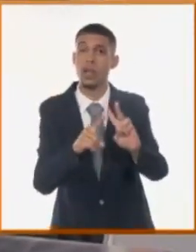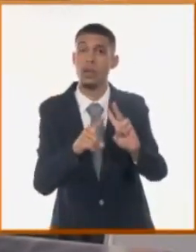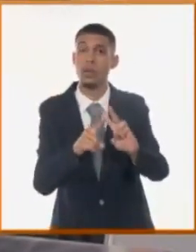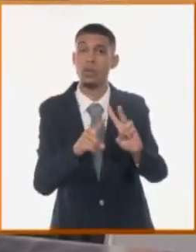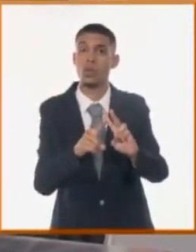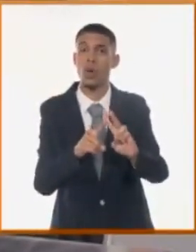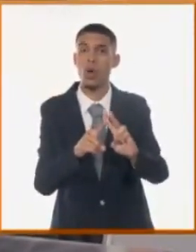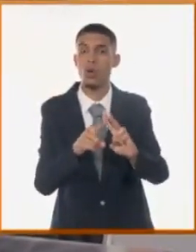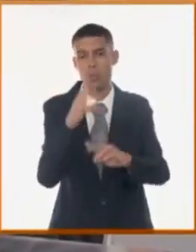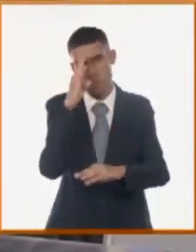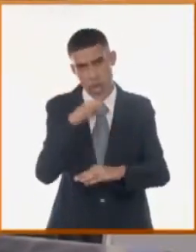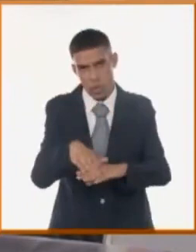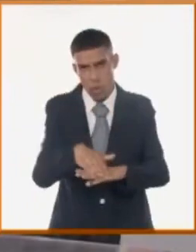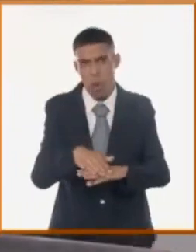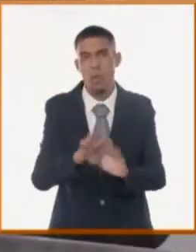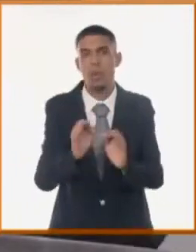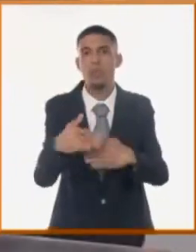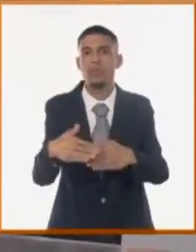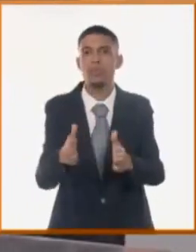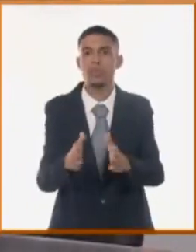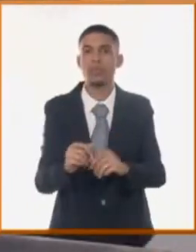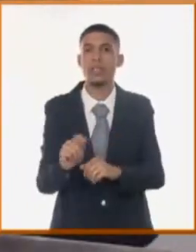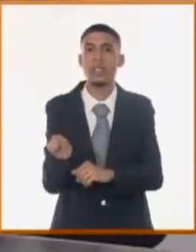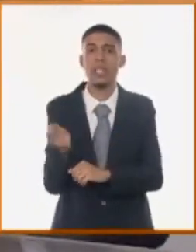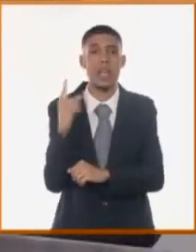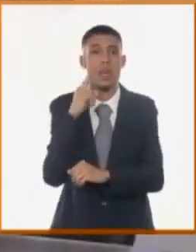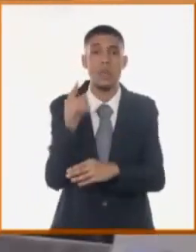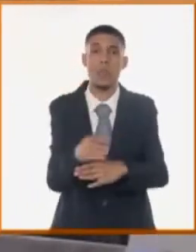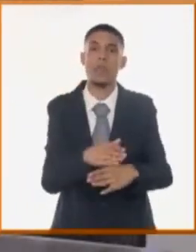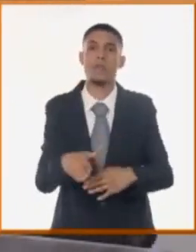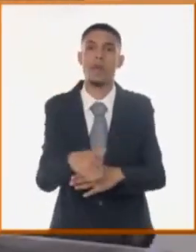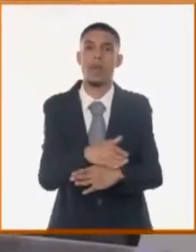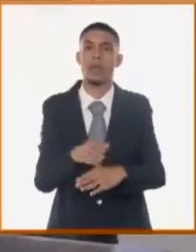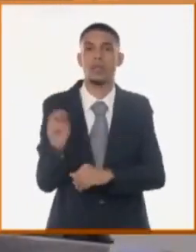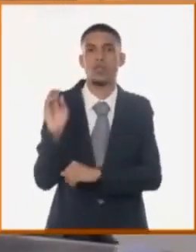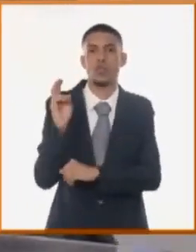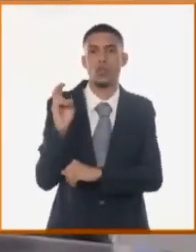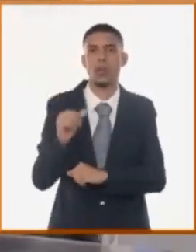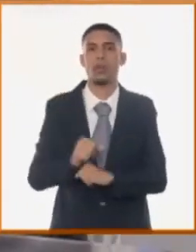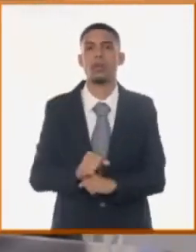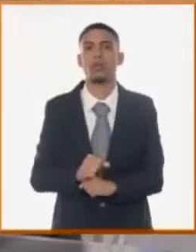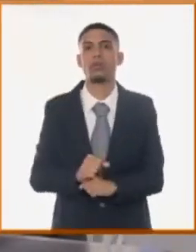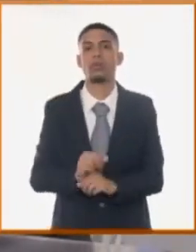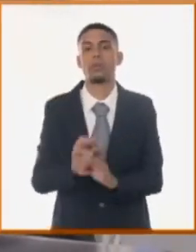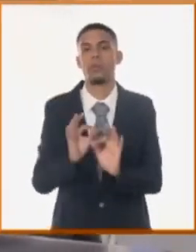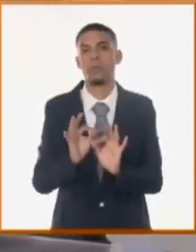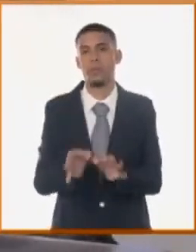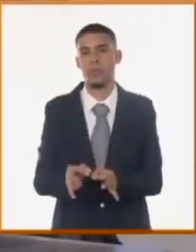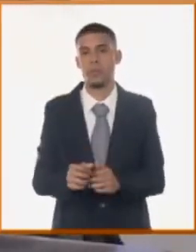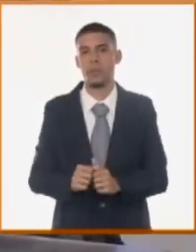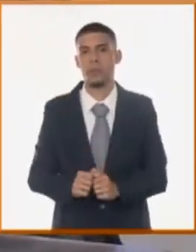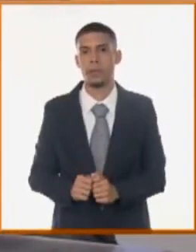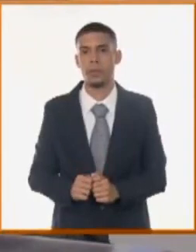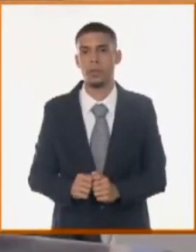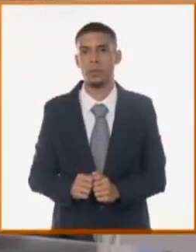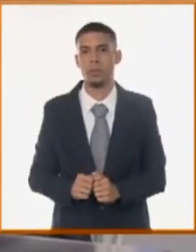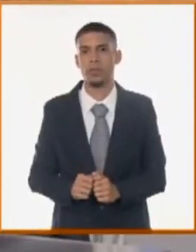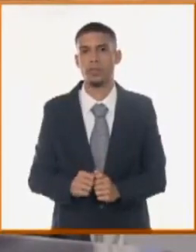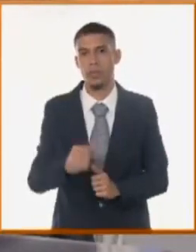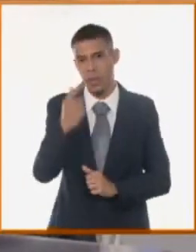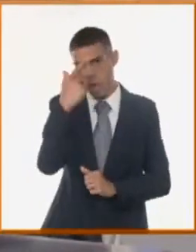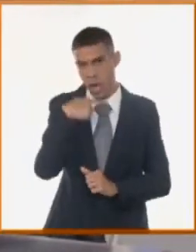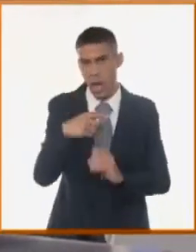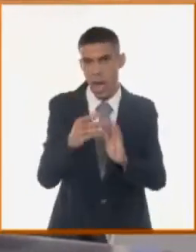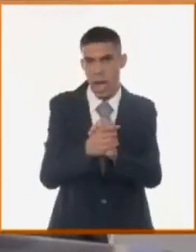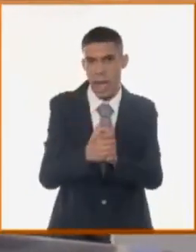transmisores de radio en las diferentes tecnologías, porque cubrimos también todas las bandas de frecuencia, desde FM, AM hasta la